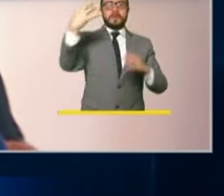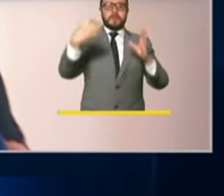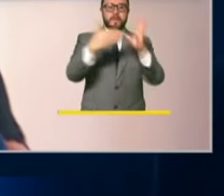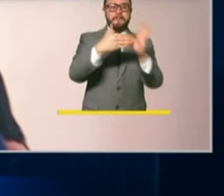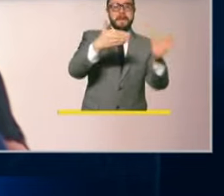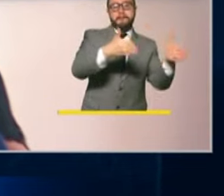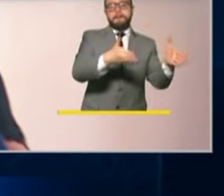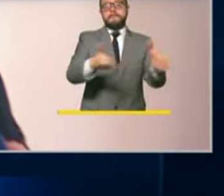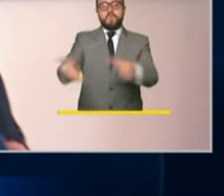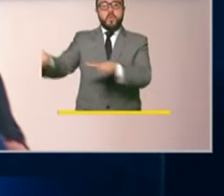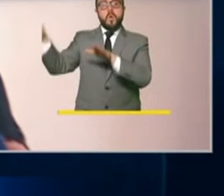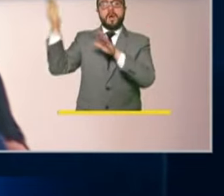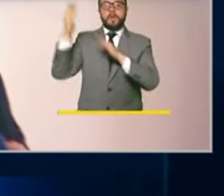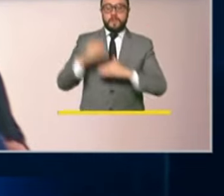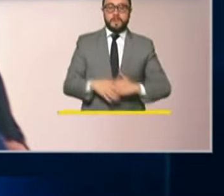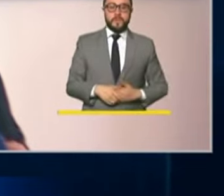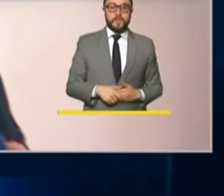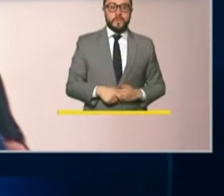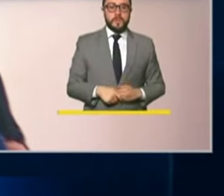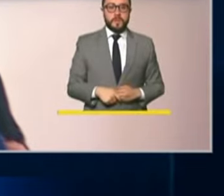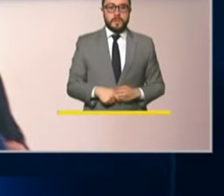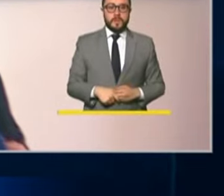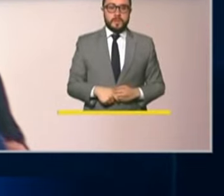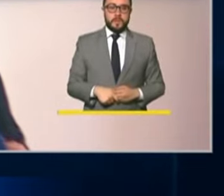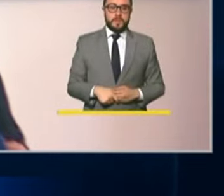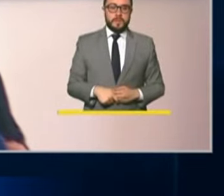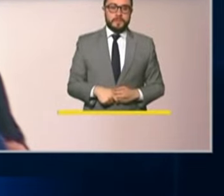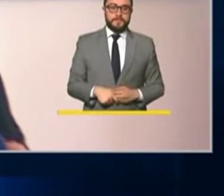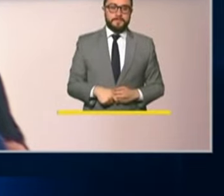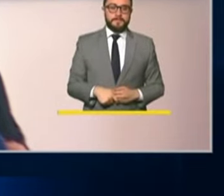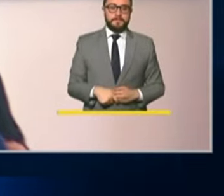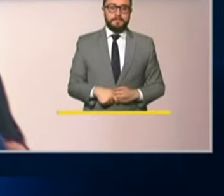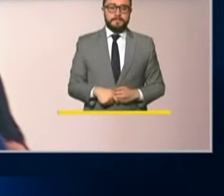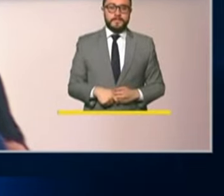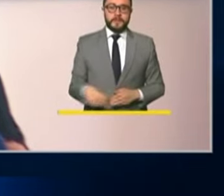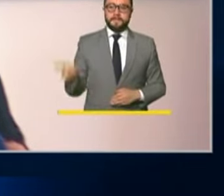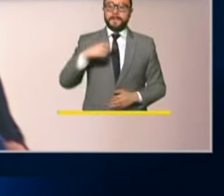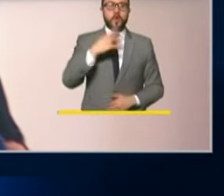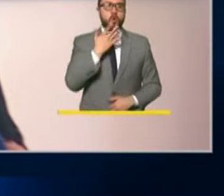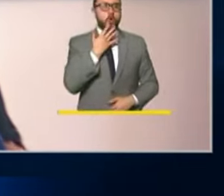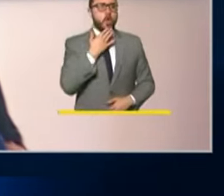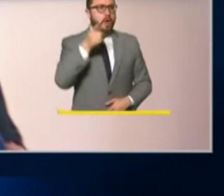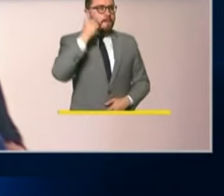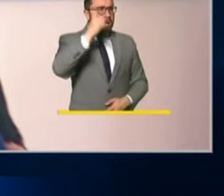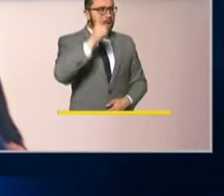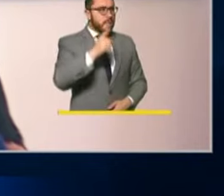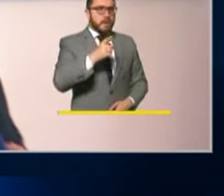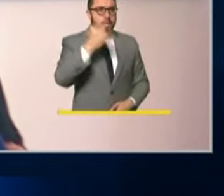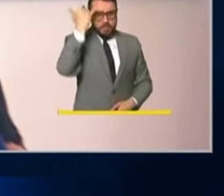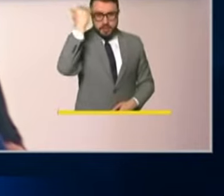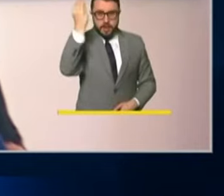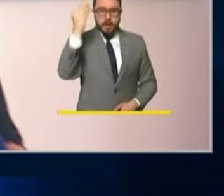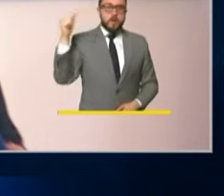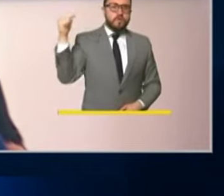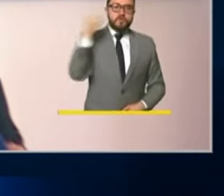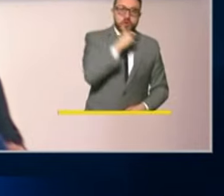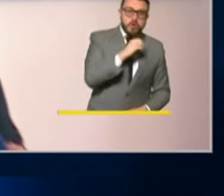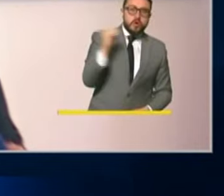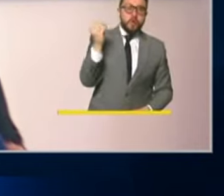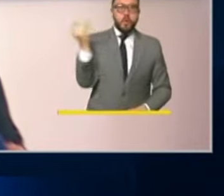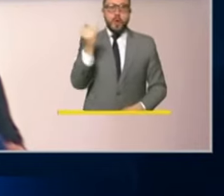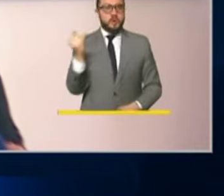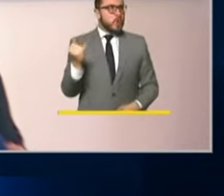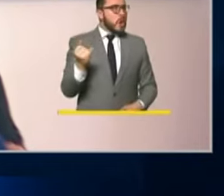millones de dólares, canjearla por acciones de la crisis climática. Esa es la manera que